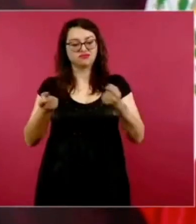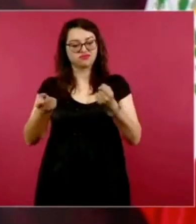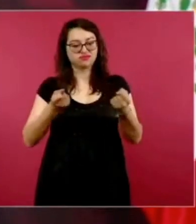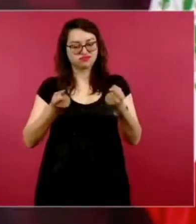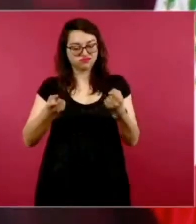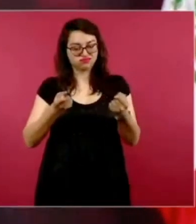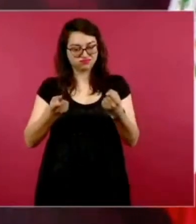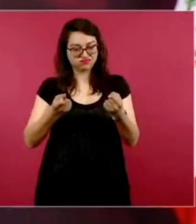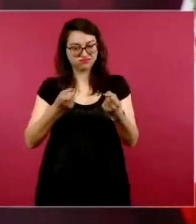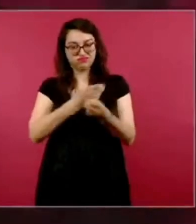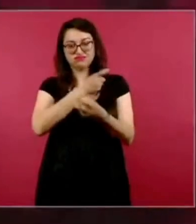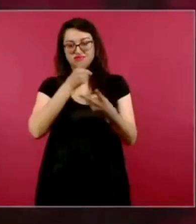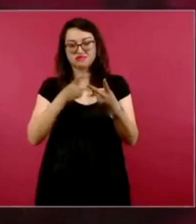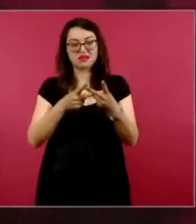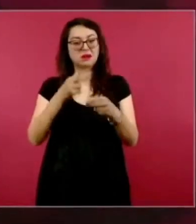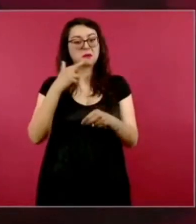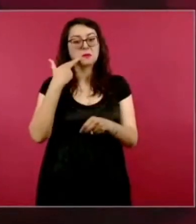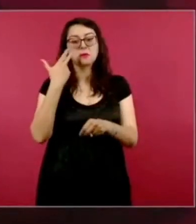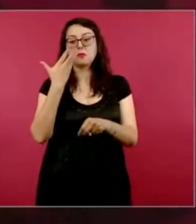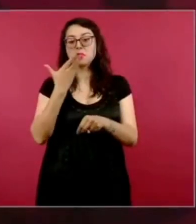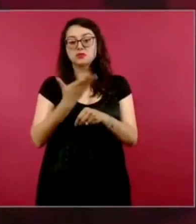hasta los encargados